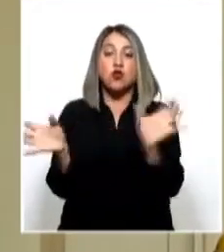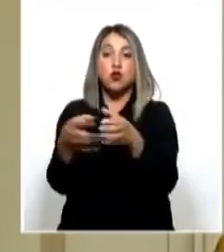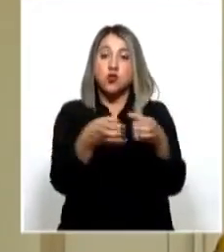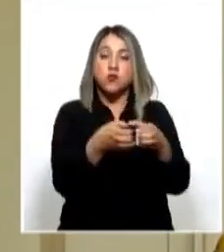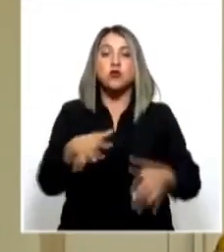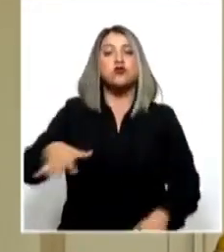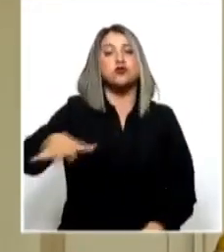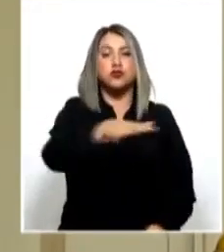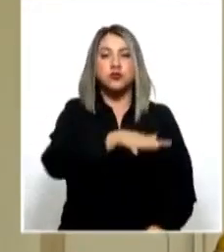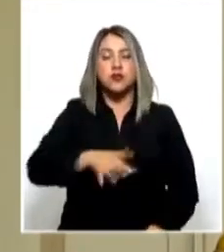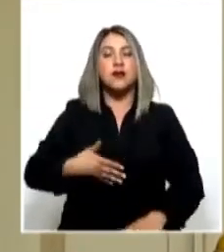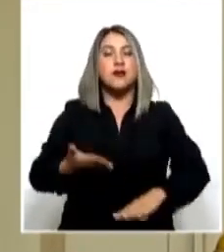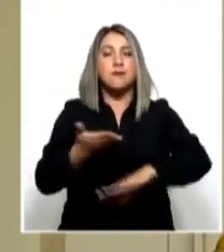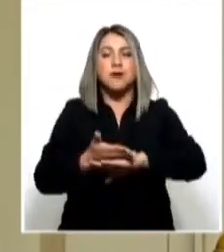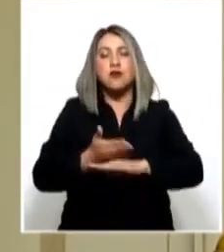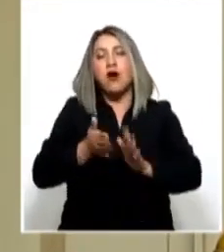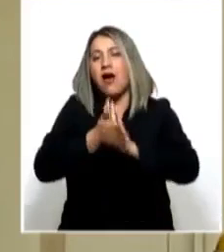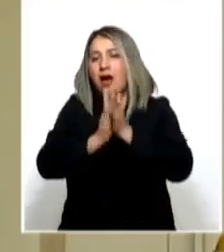de nuestra patria.